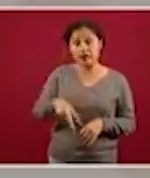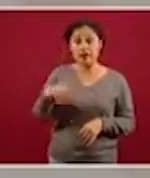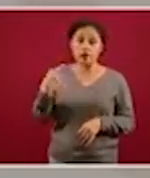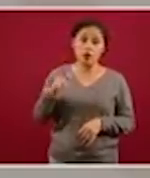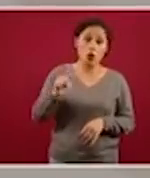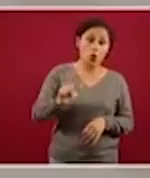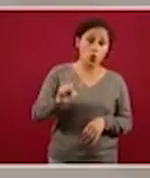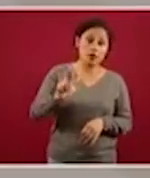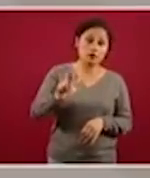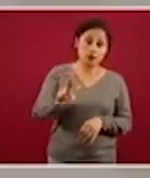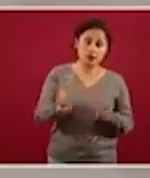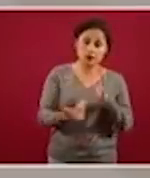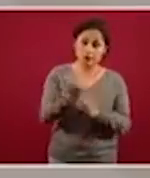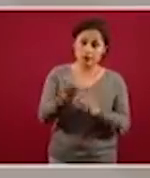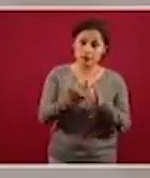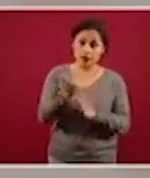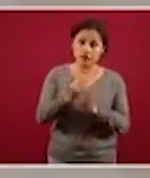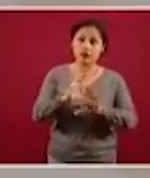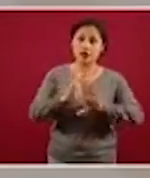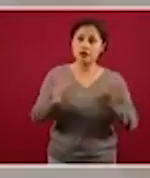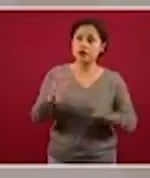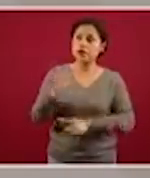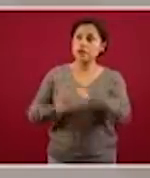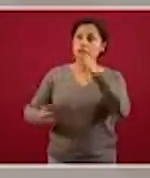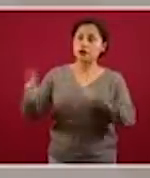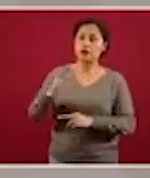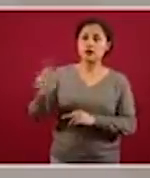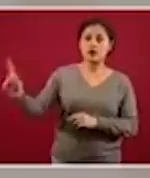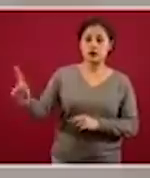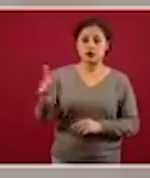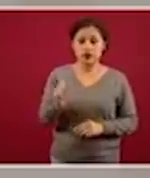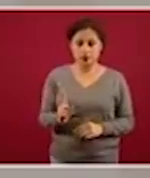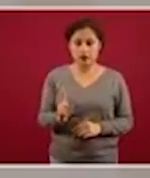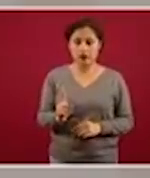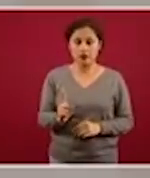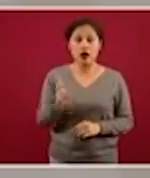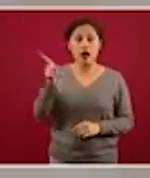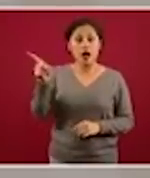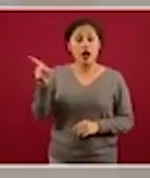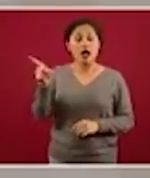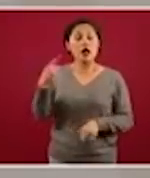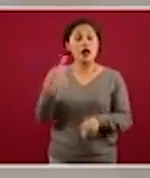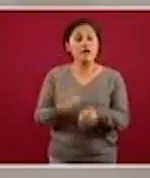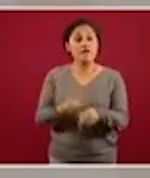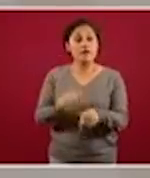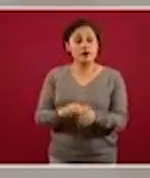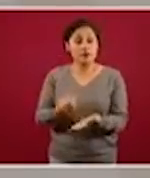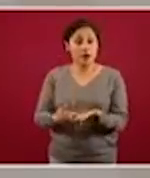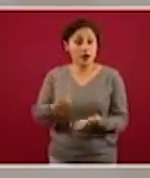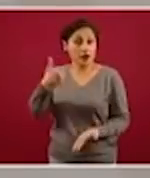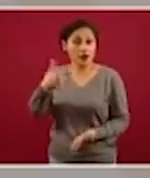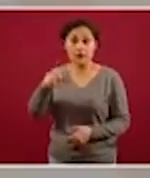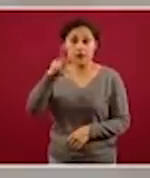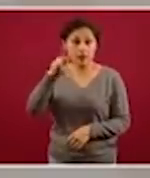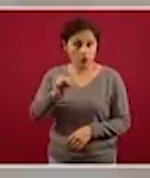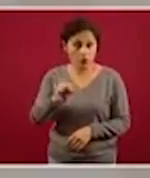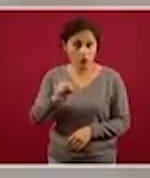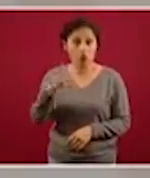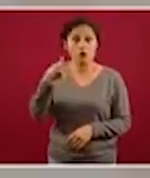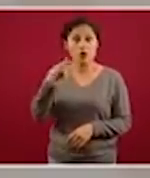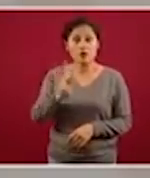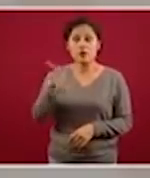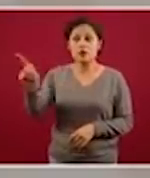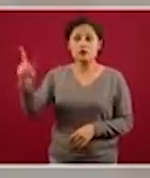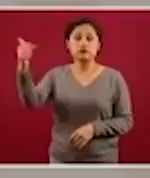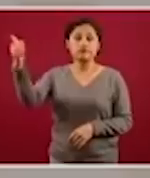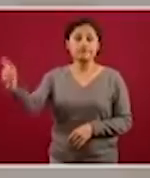el martes en la mañana, por razón de la enfermedad que tiene. No está grave, pero está sola, su marido